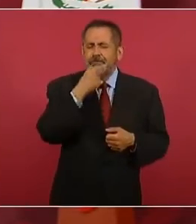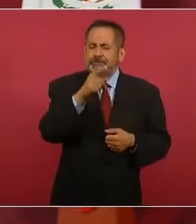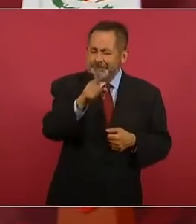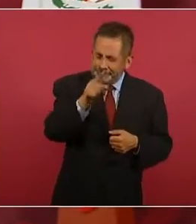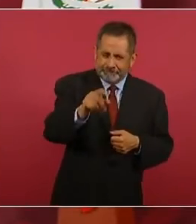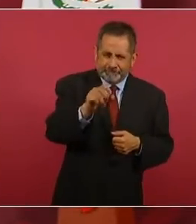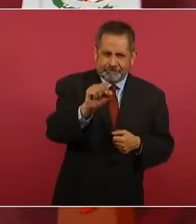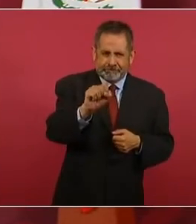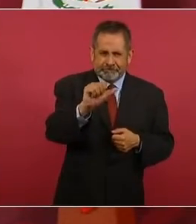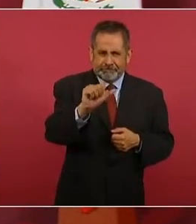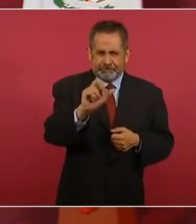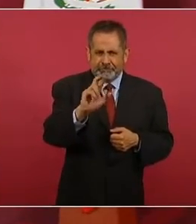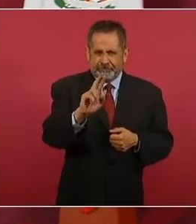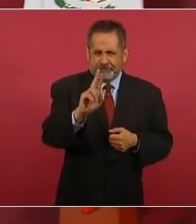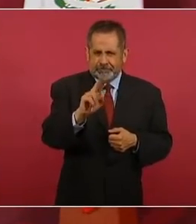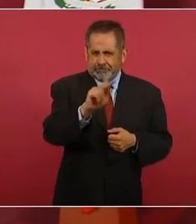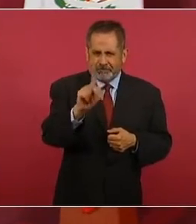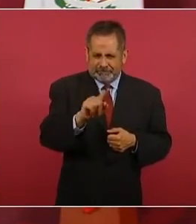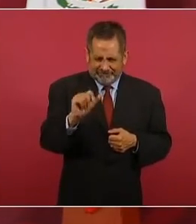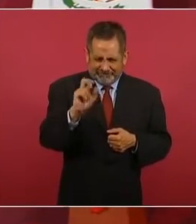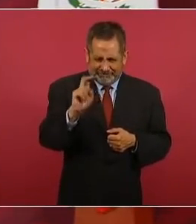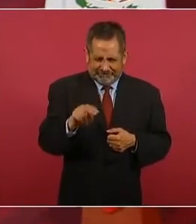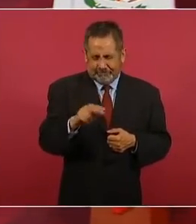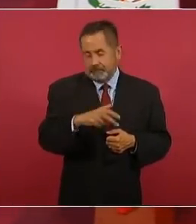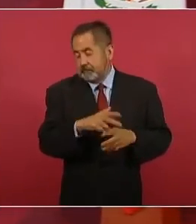Sarucán. No,